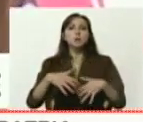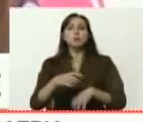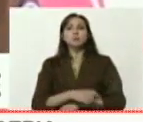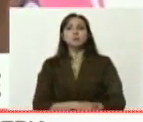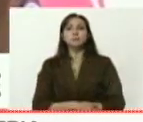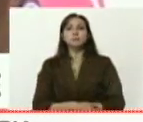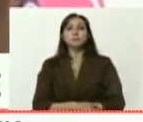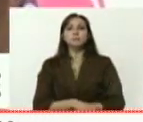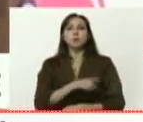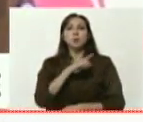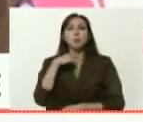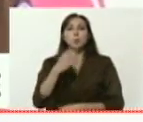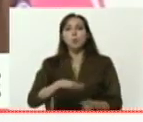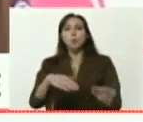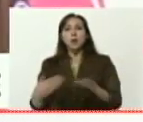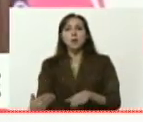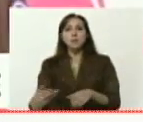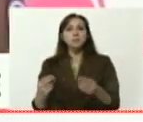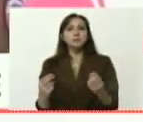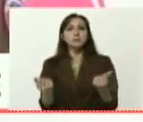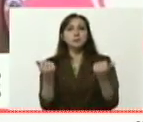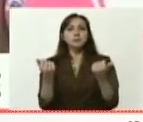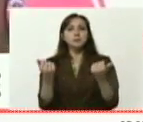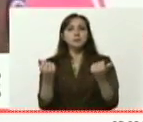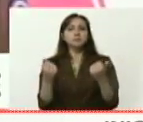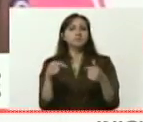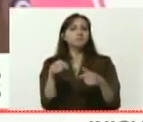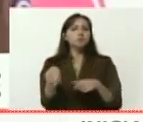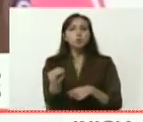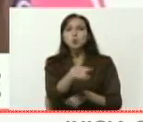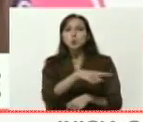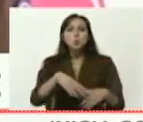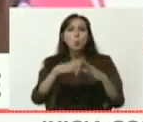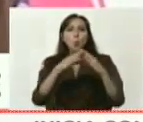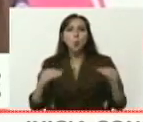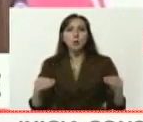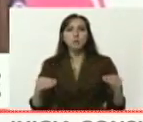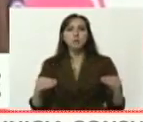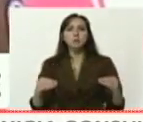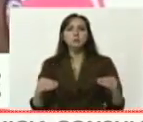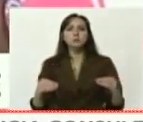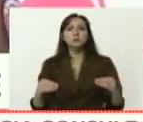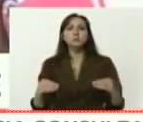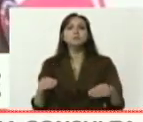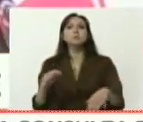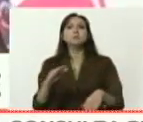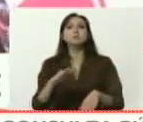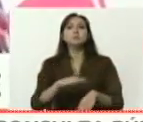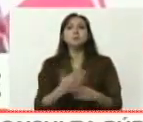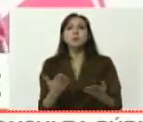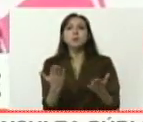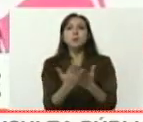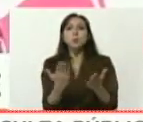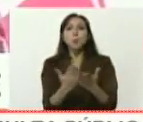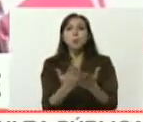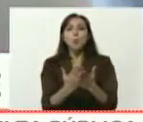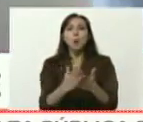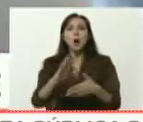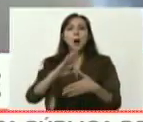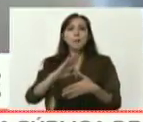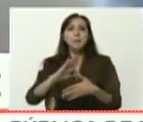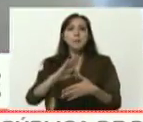desaparición eran el resultado del surgimiento de la Escuela de las Américas en Norteamérica y